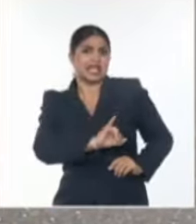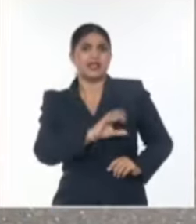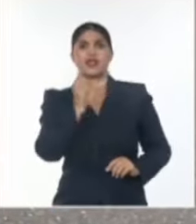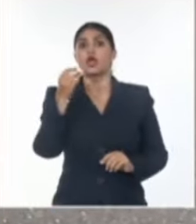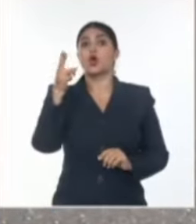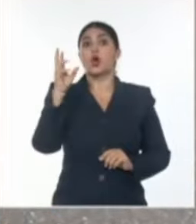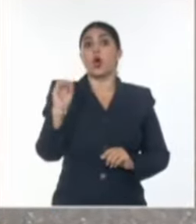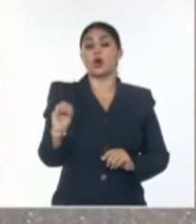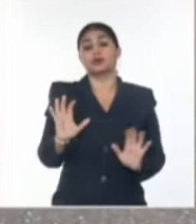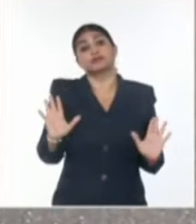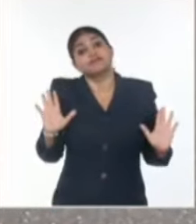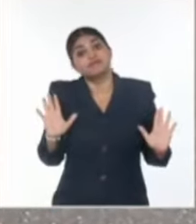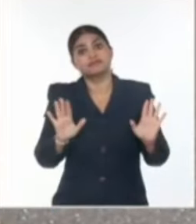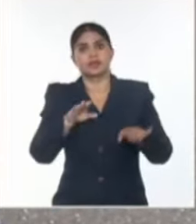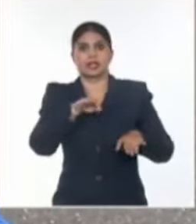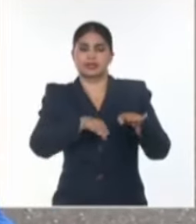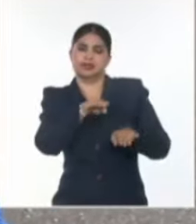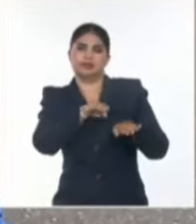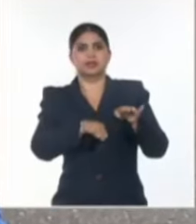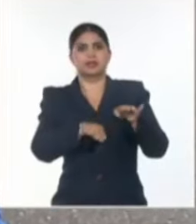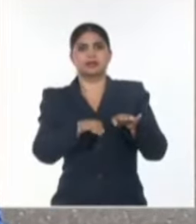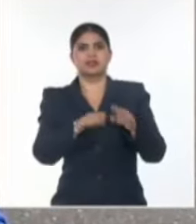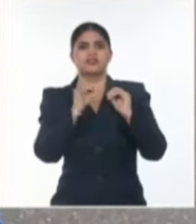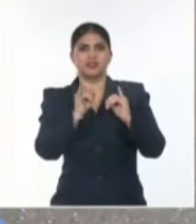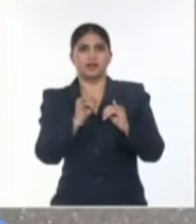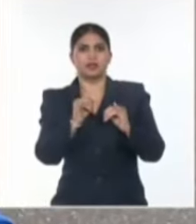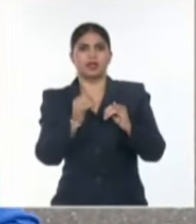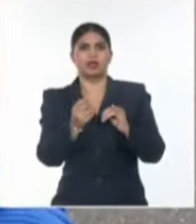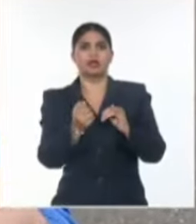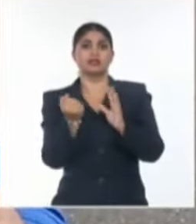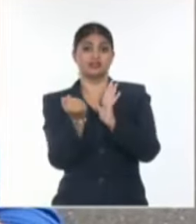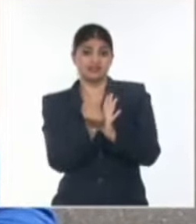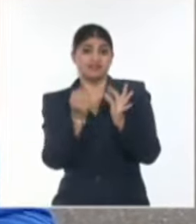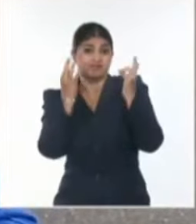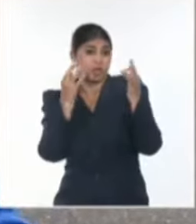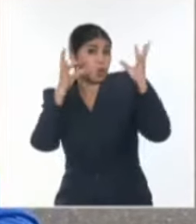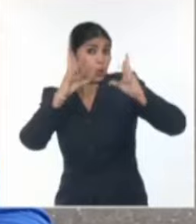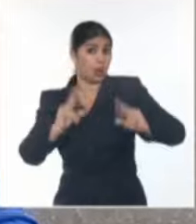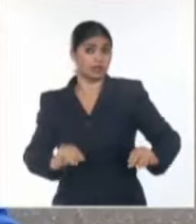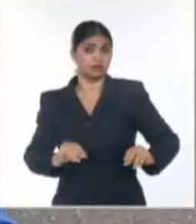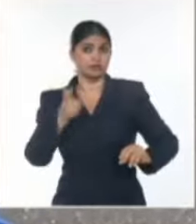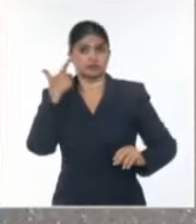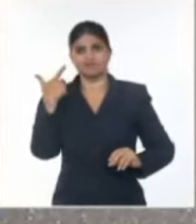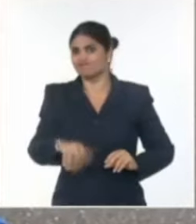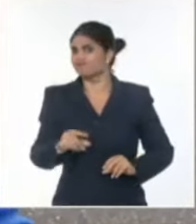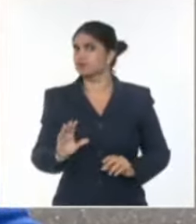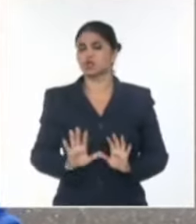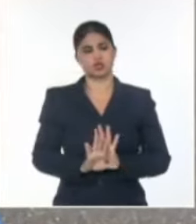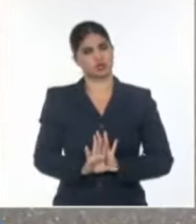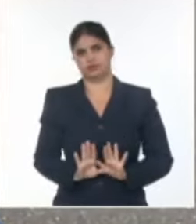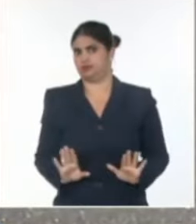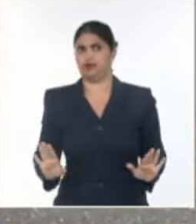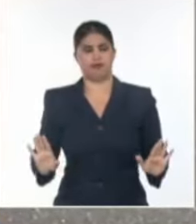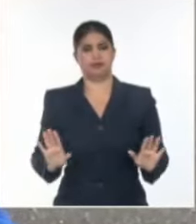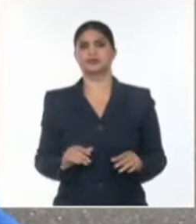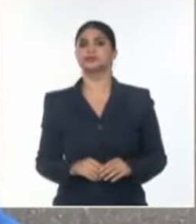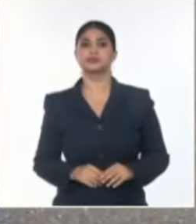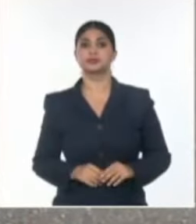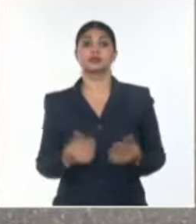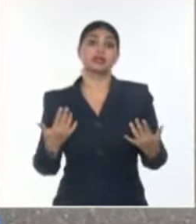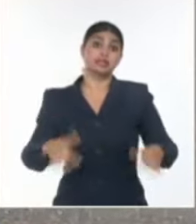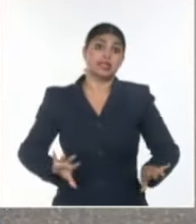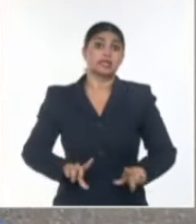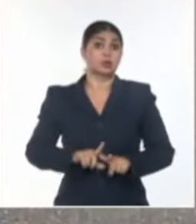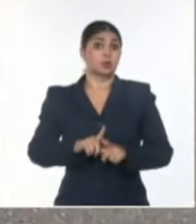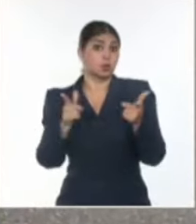hablar, valorar con exactitud, con justeza, las posibilidades que tenemos y tratar de cumplir, que los atletas